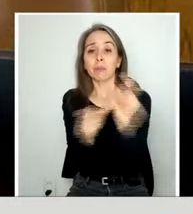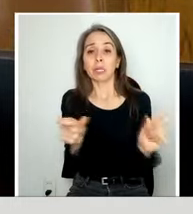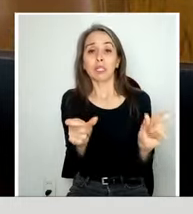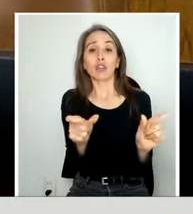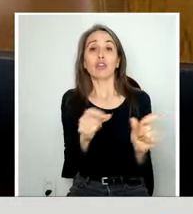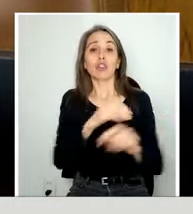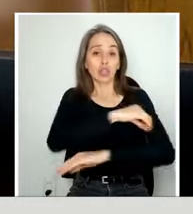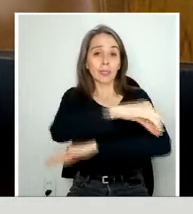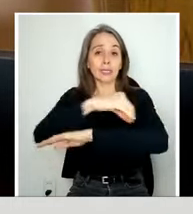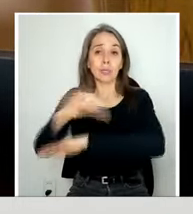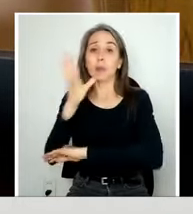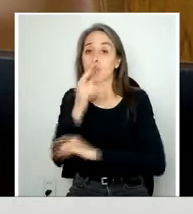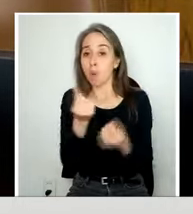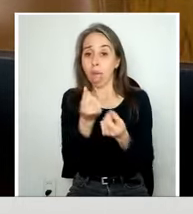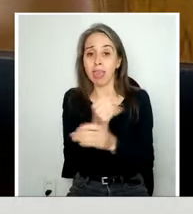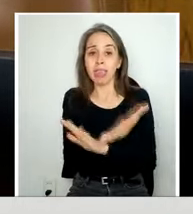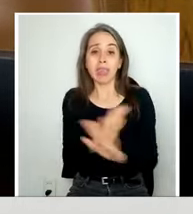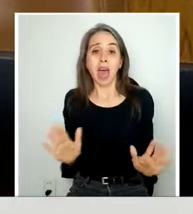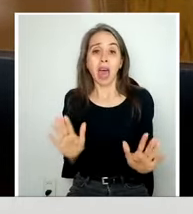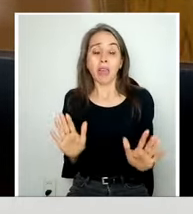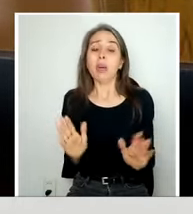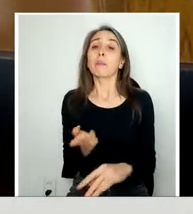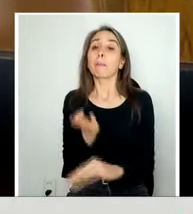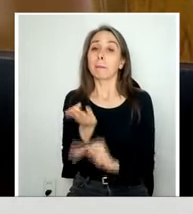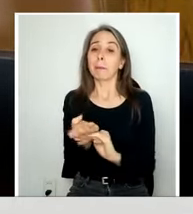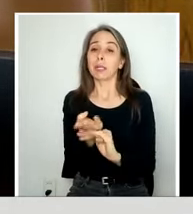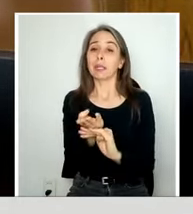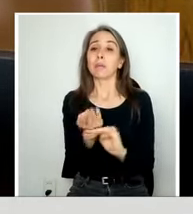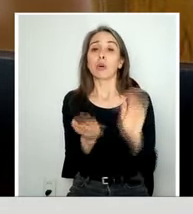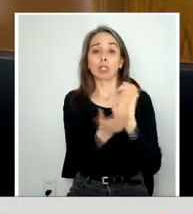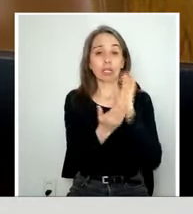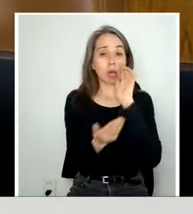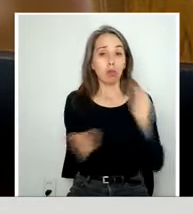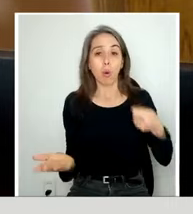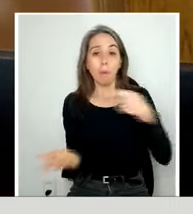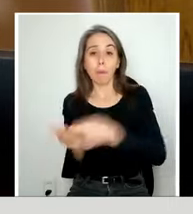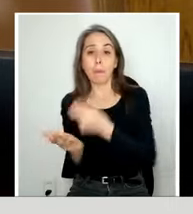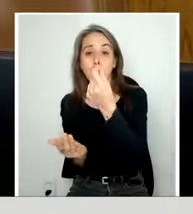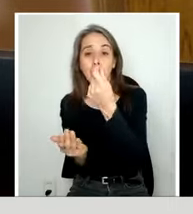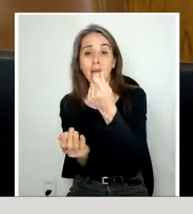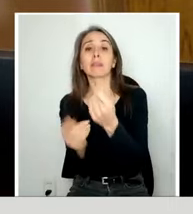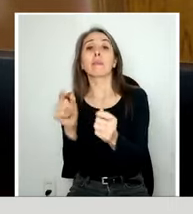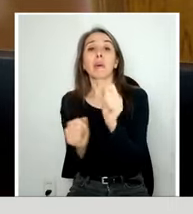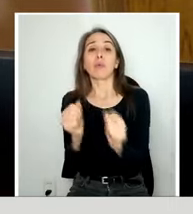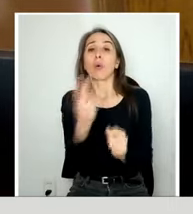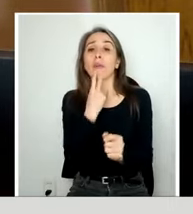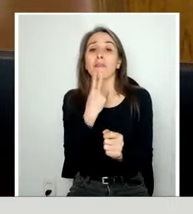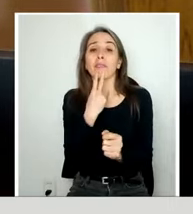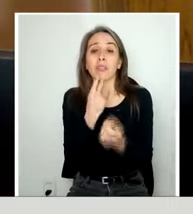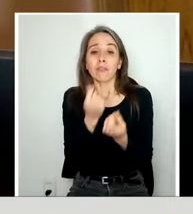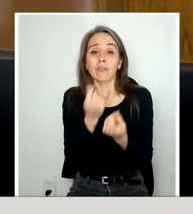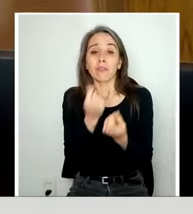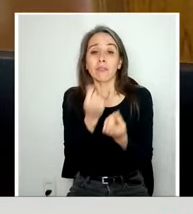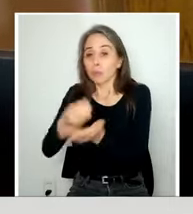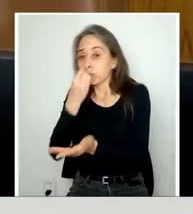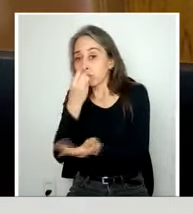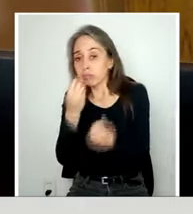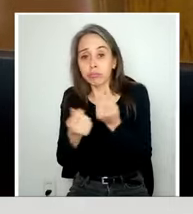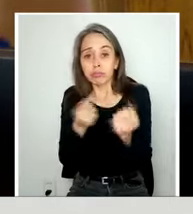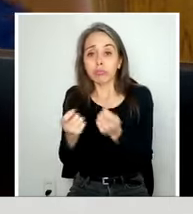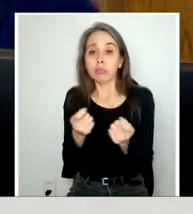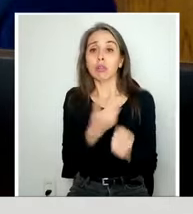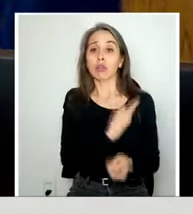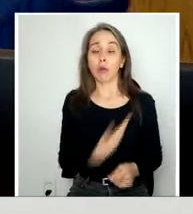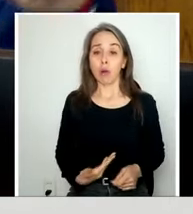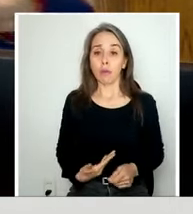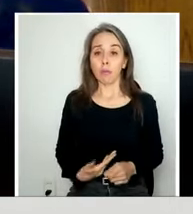y es por eso que solicitamos este abono de subsistencia y que Esperamos que el gobierno entre